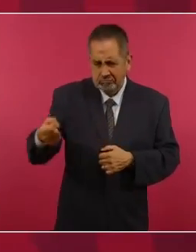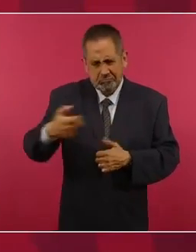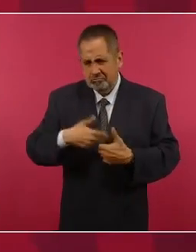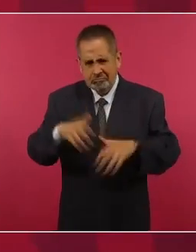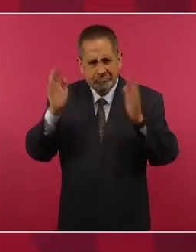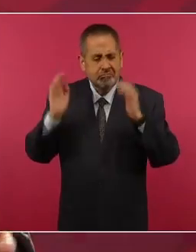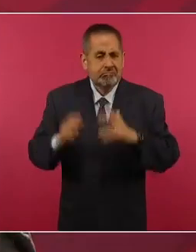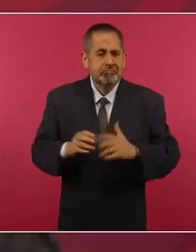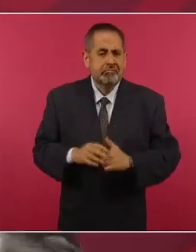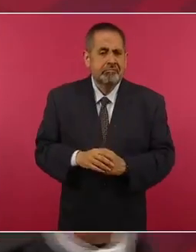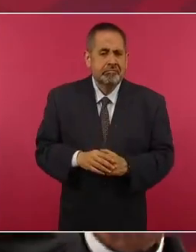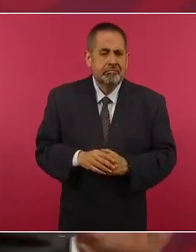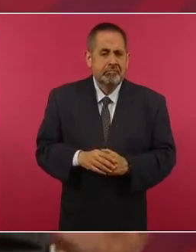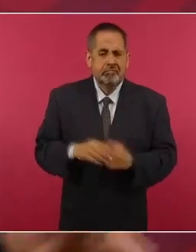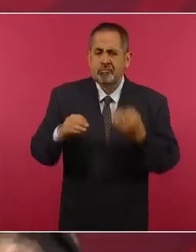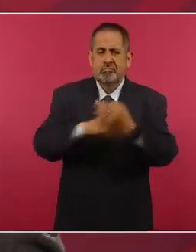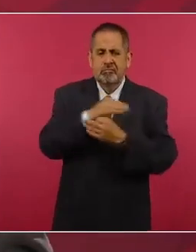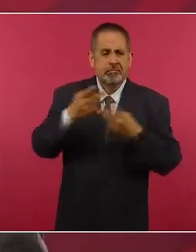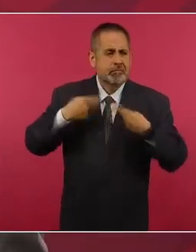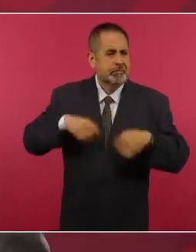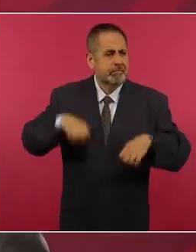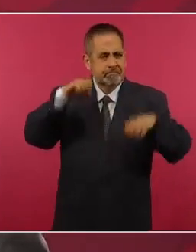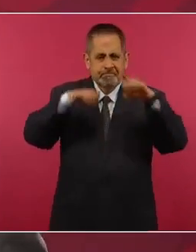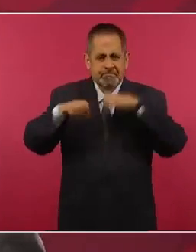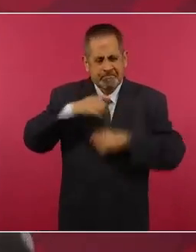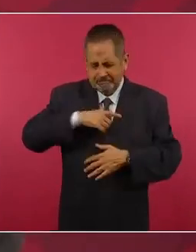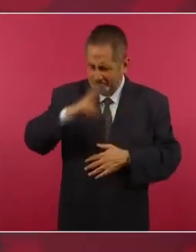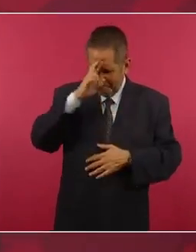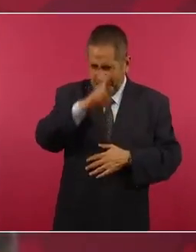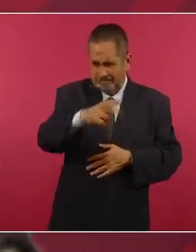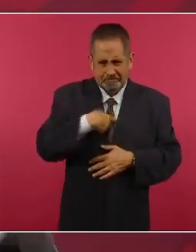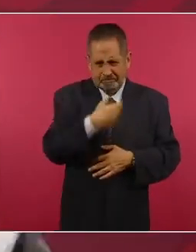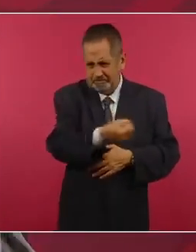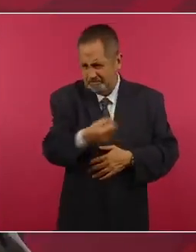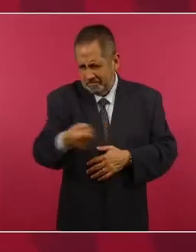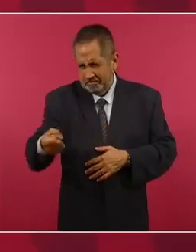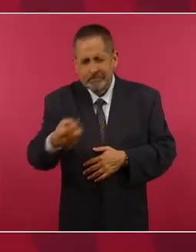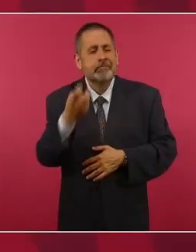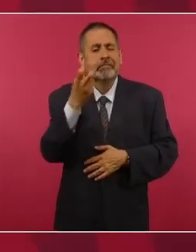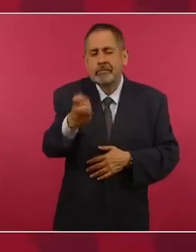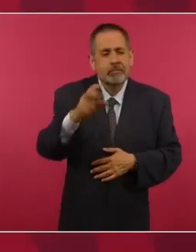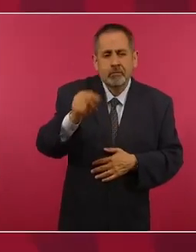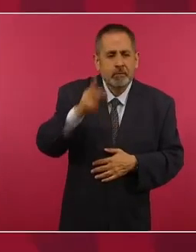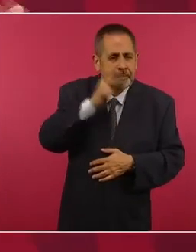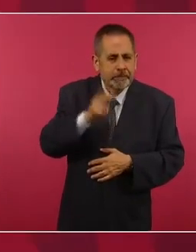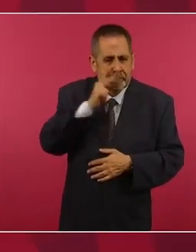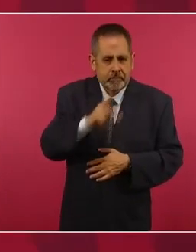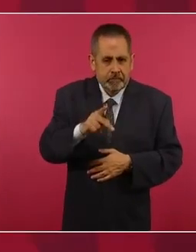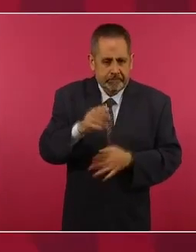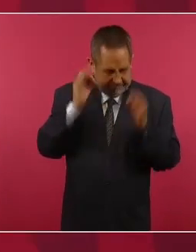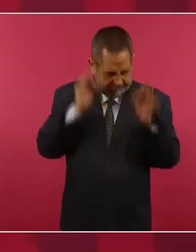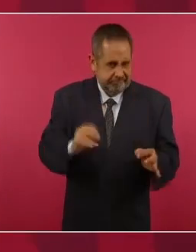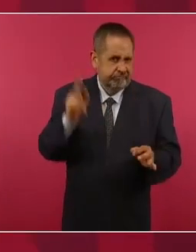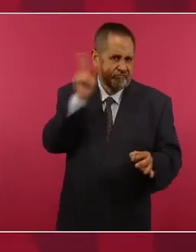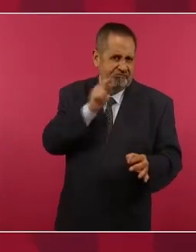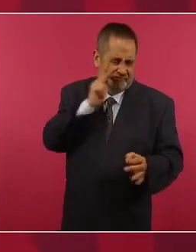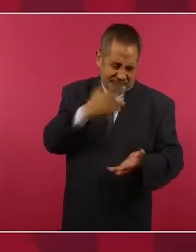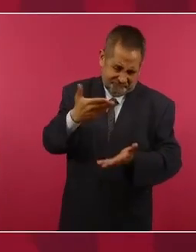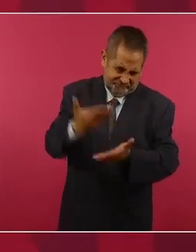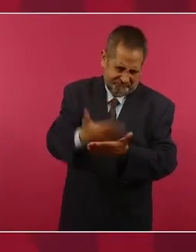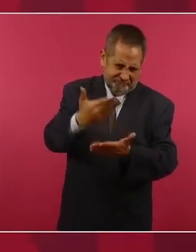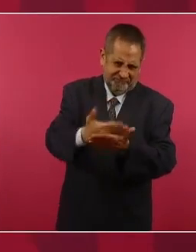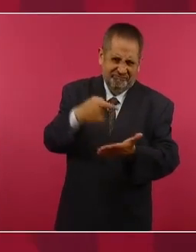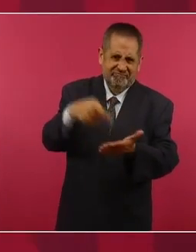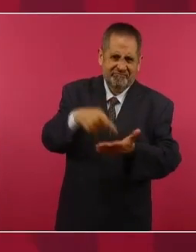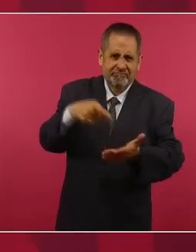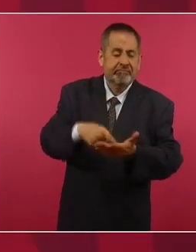además le tengo respeto a toda la gente, no, pruebas, si